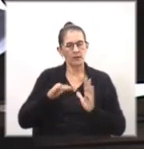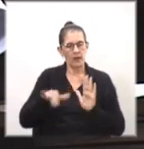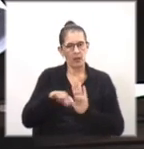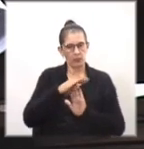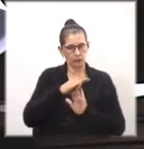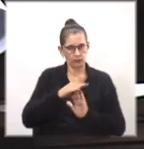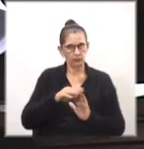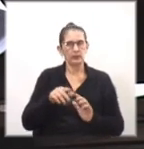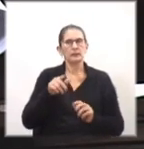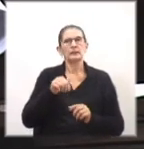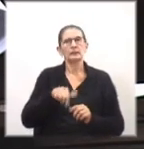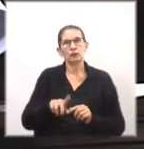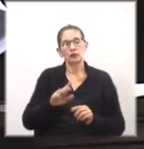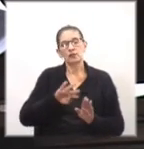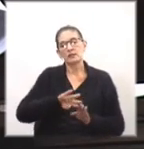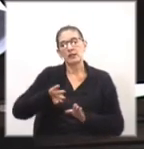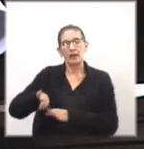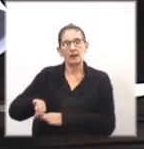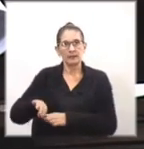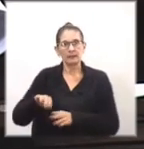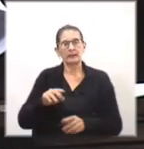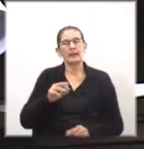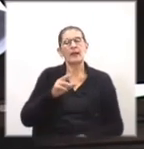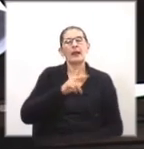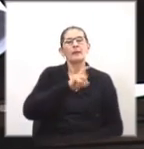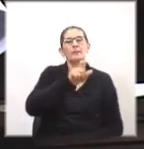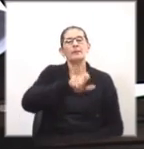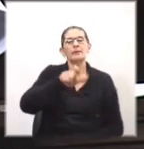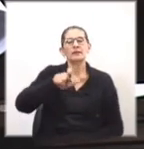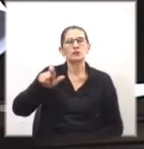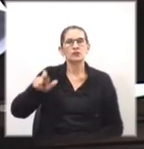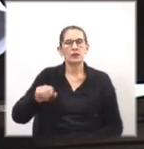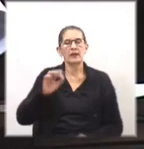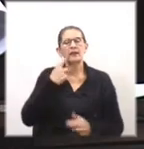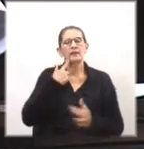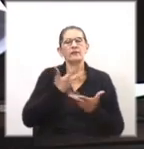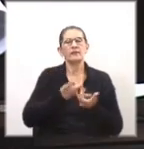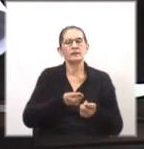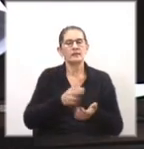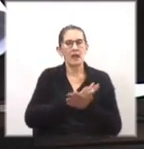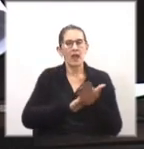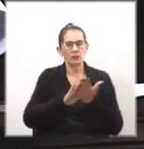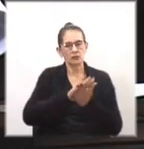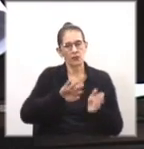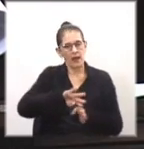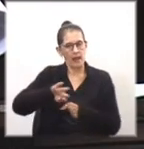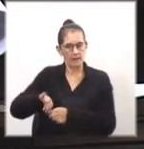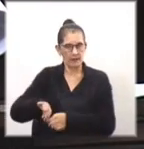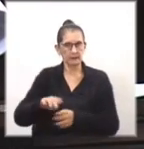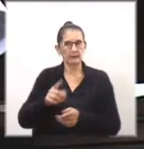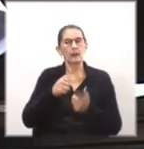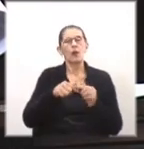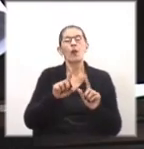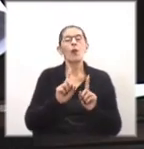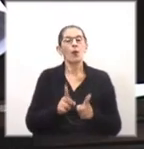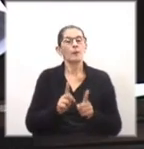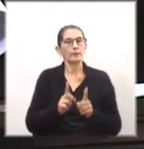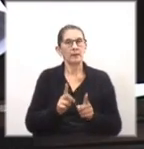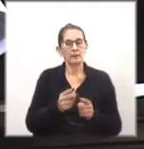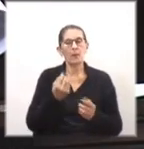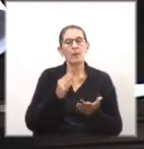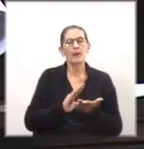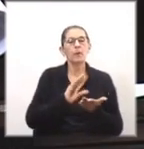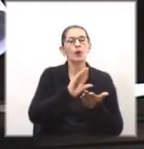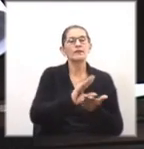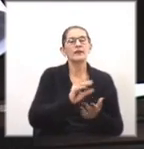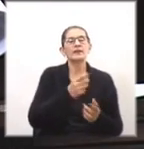combatiente, dejando por fuera al personal civil del Ministerio de Defensa Nacional. Lo mismo sucedía para las bonificaciones